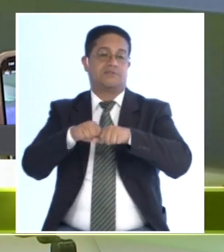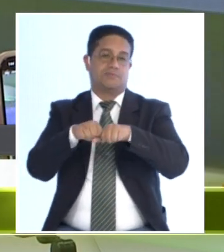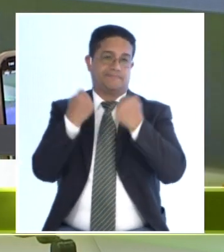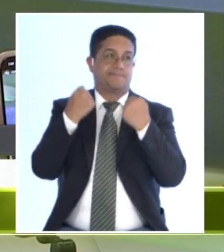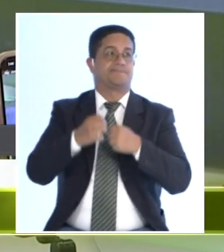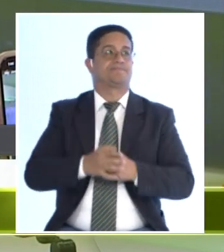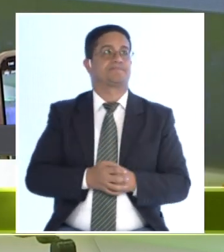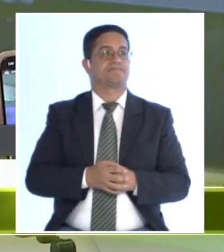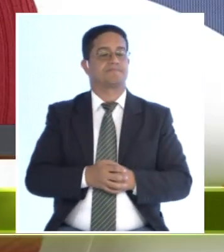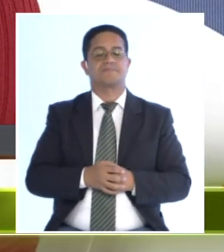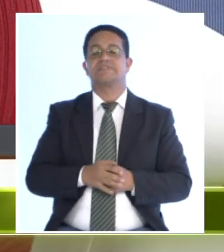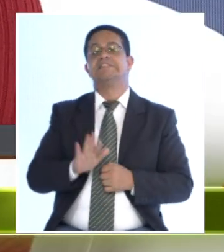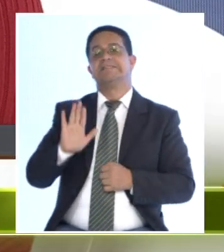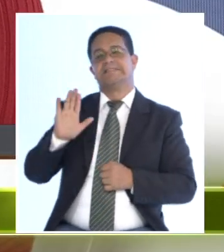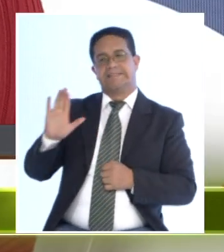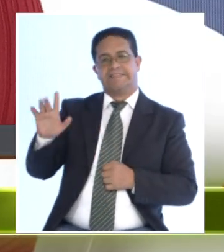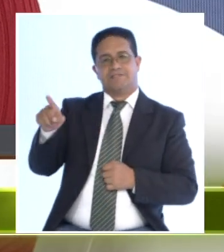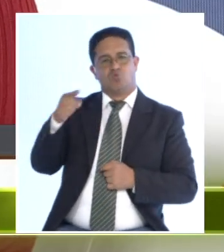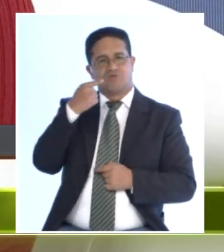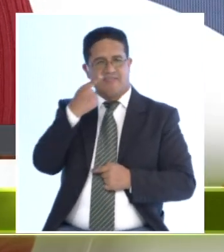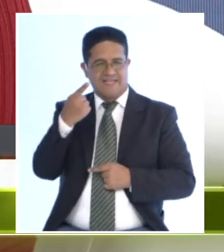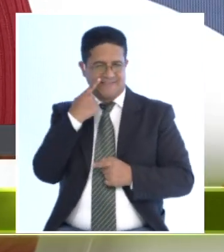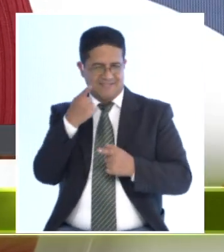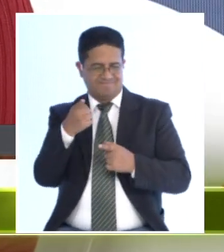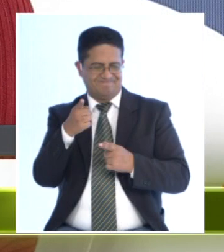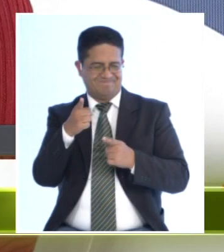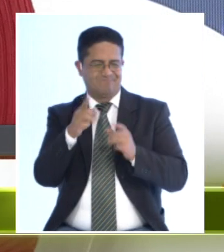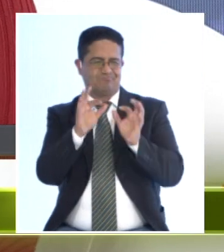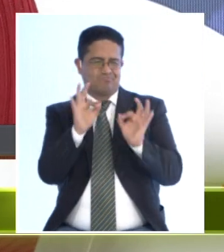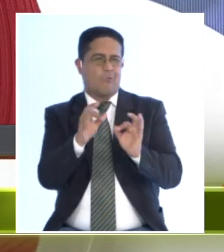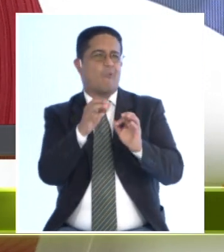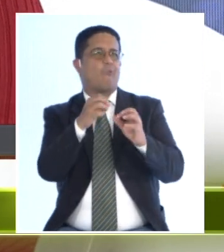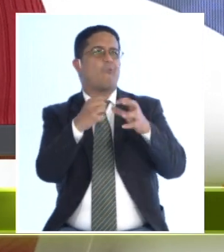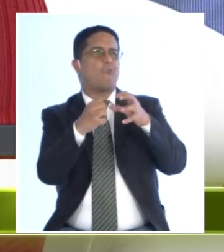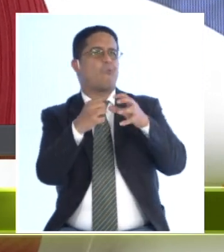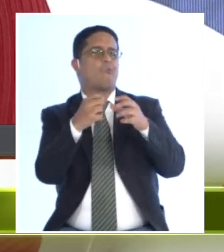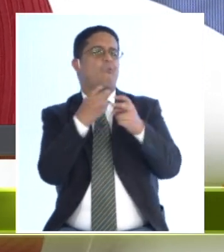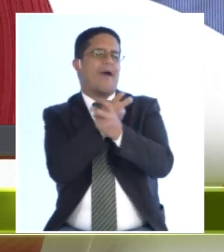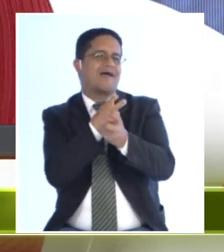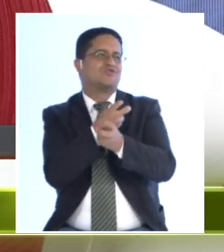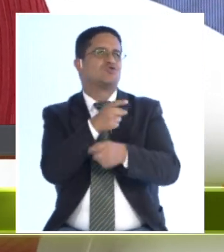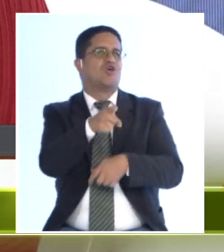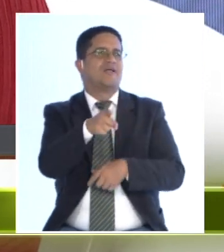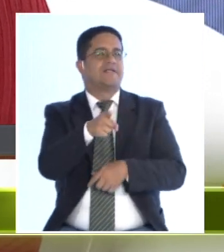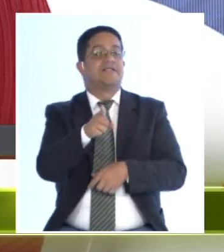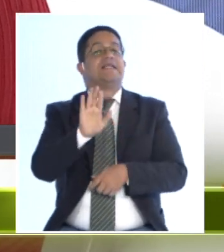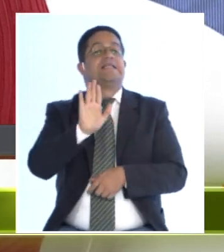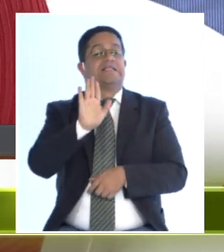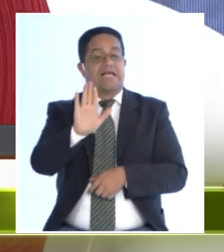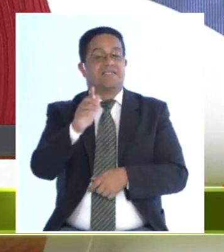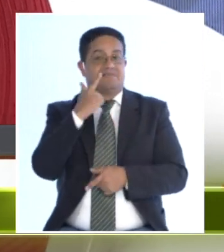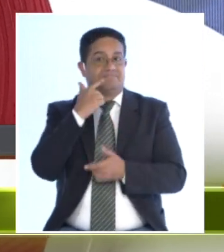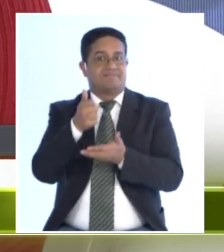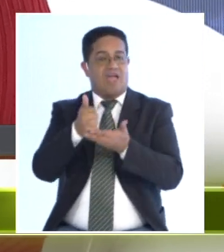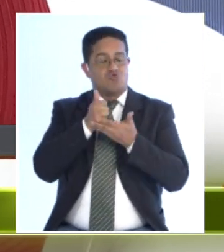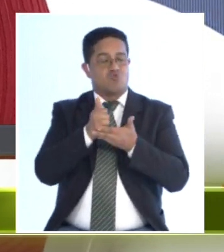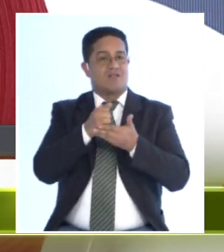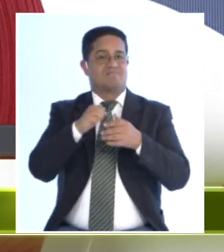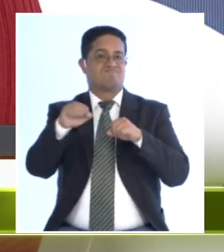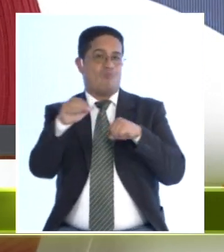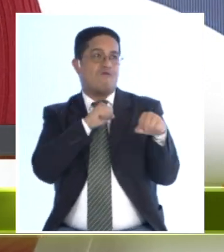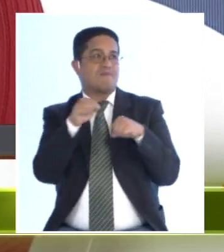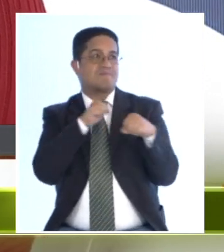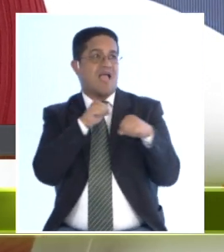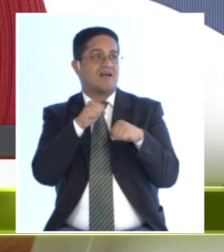avascular. Por supuesto, nos habla sobre esta estructura ósea y además sumamente importante porque además también da el movimiento en